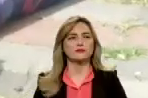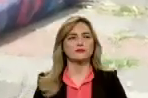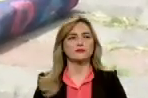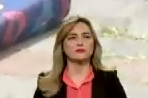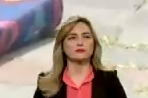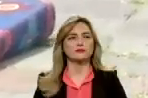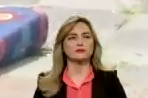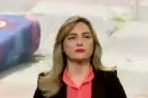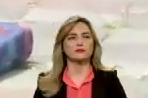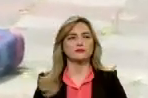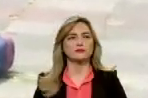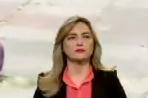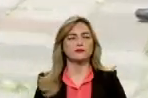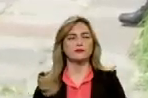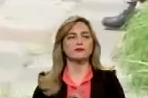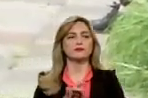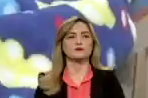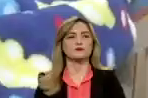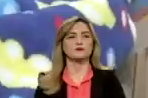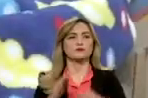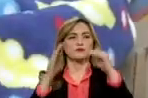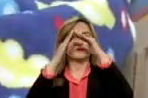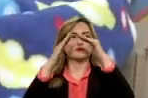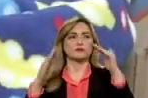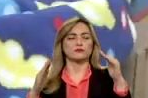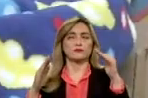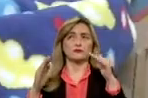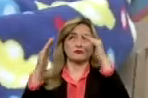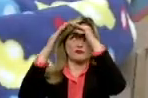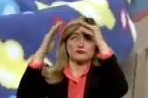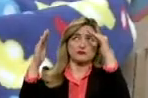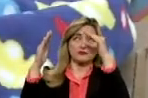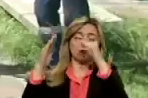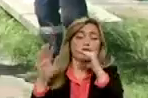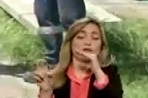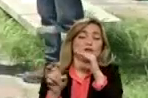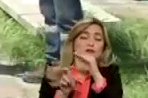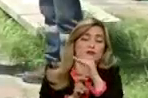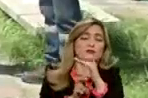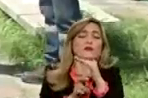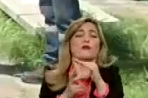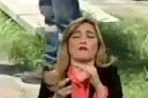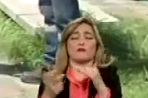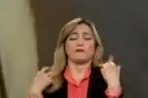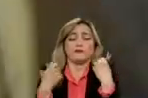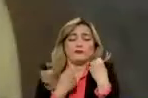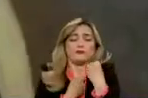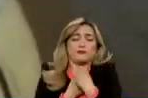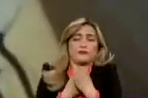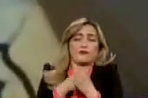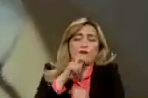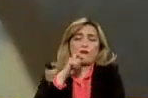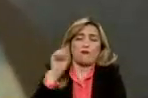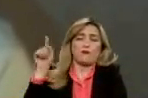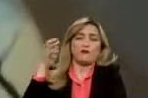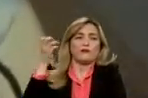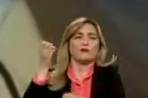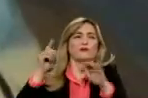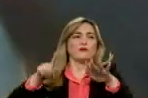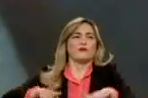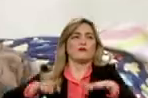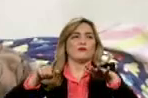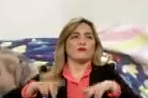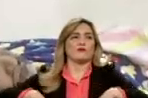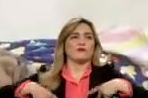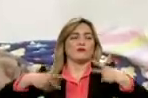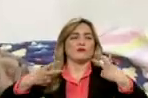En estas condiciones, sin un techo que lo abrigue y lo proteja del frío o del calor, vivió Galo Figueroa durante 6 meses en el Parque